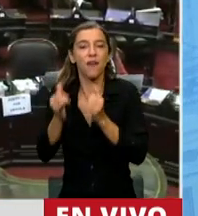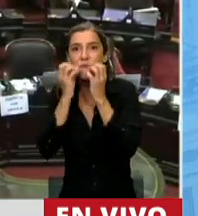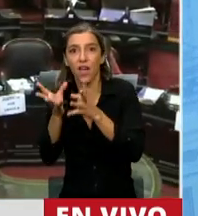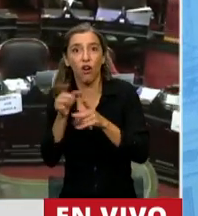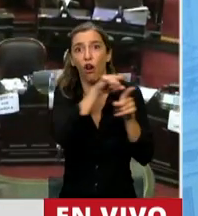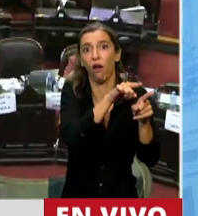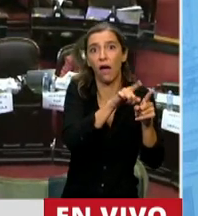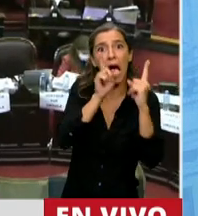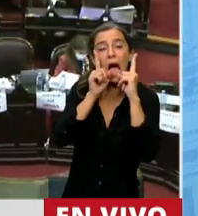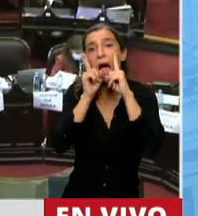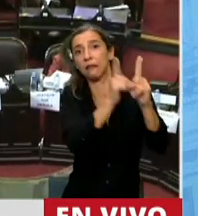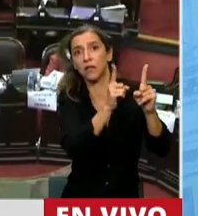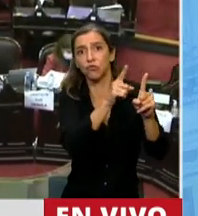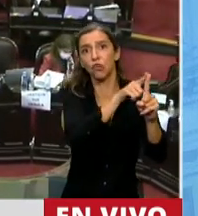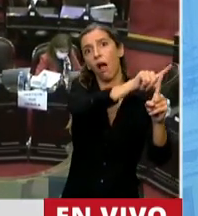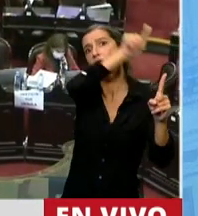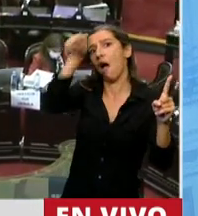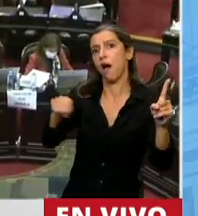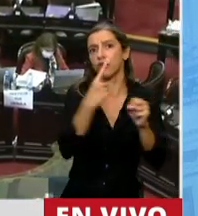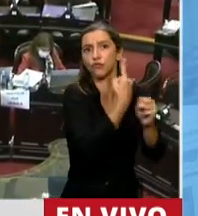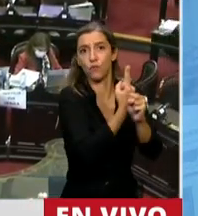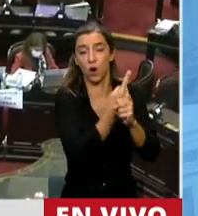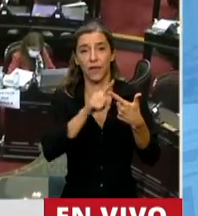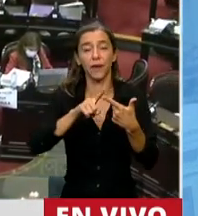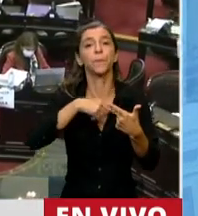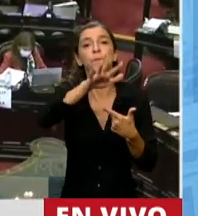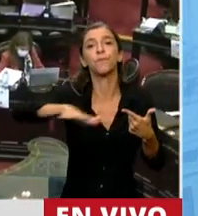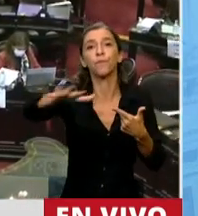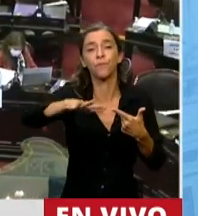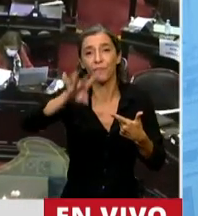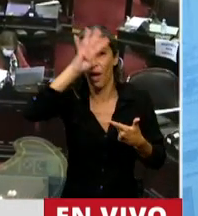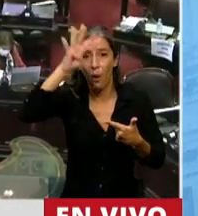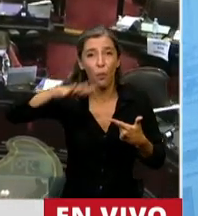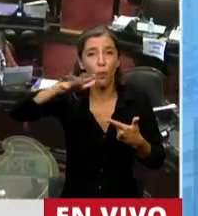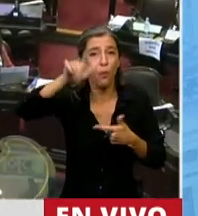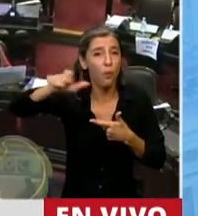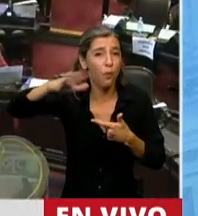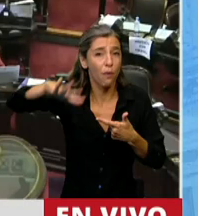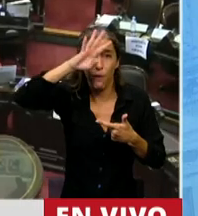un cáncer. Los aborígenes, la comunidad aborigen